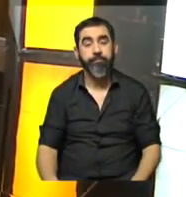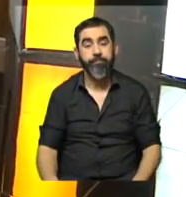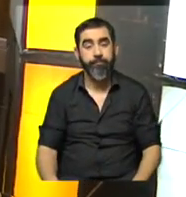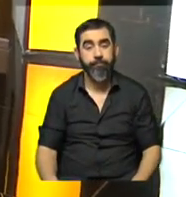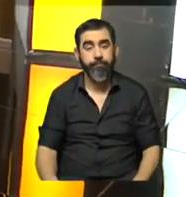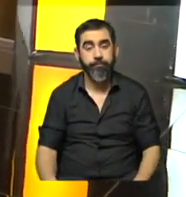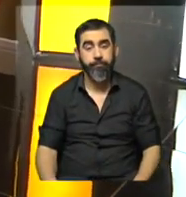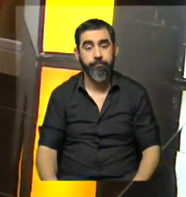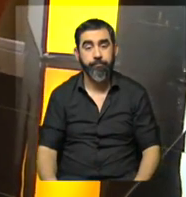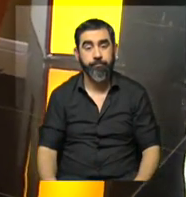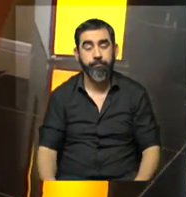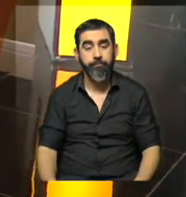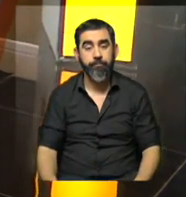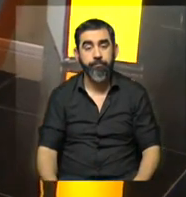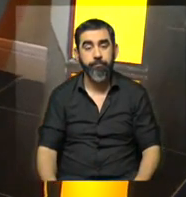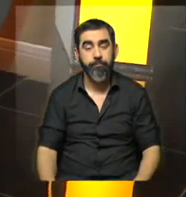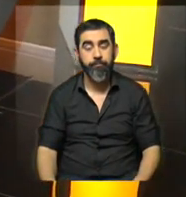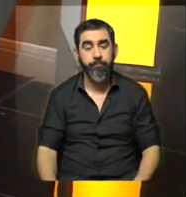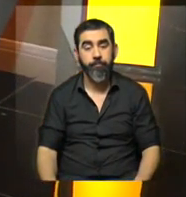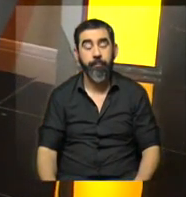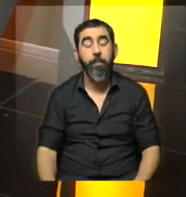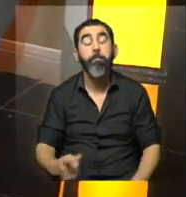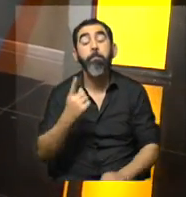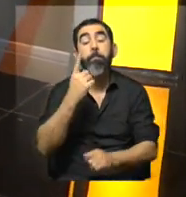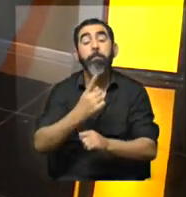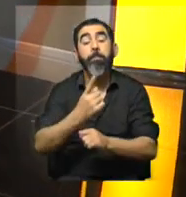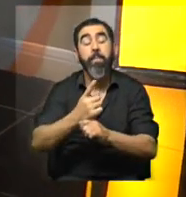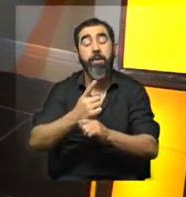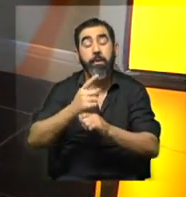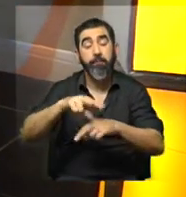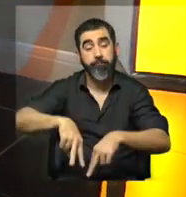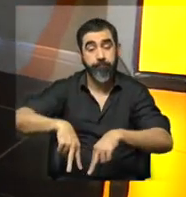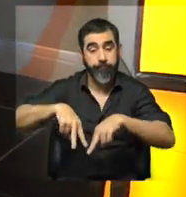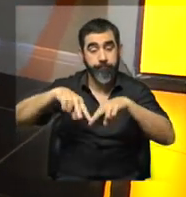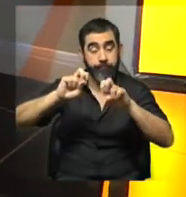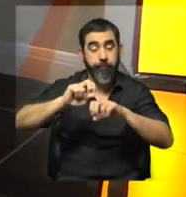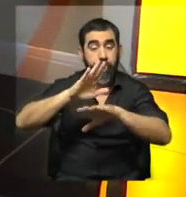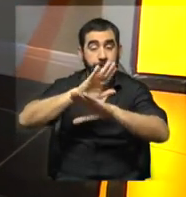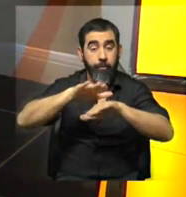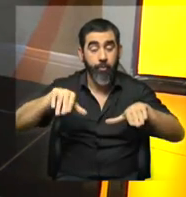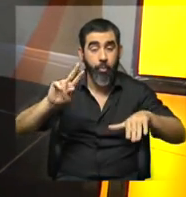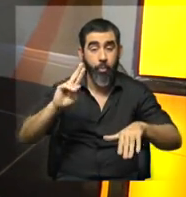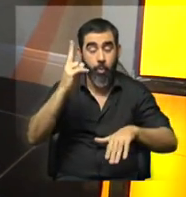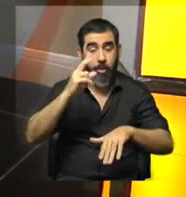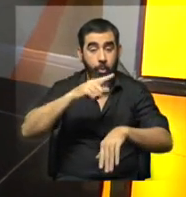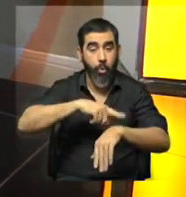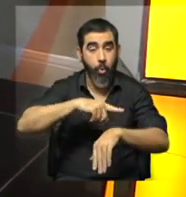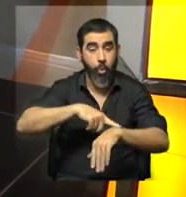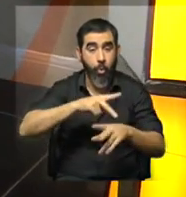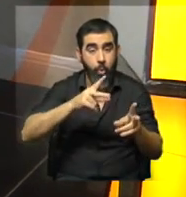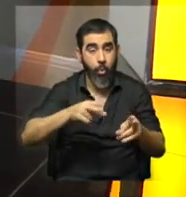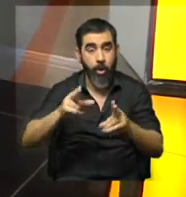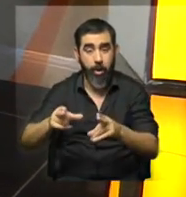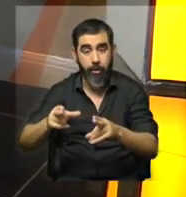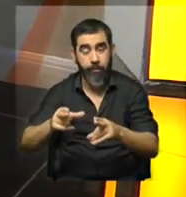Y sí, digamos, son los primeros cálculos de cronotipos de la infancia uruguaya y son